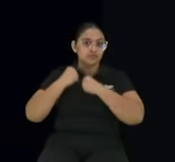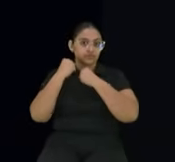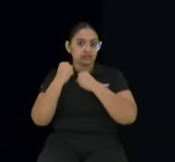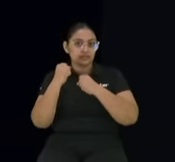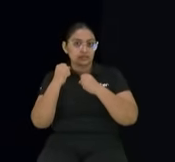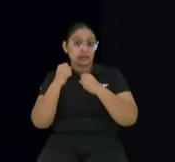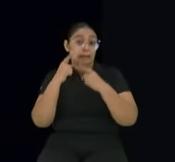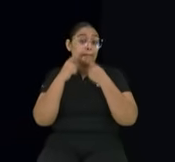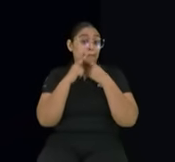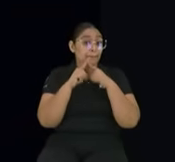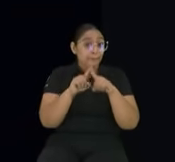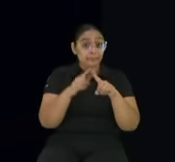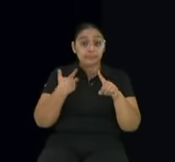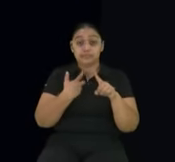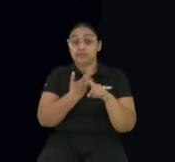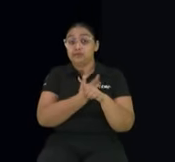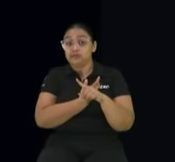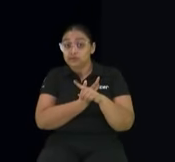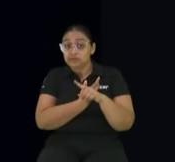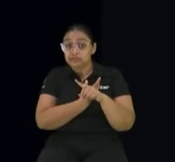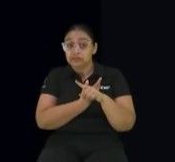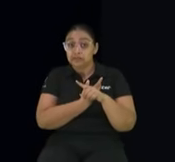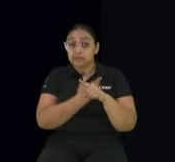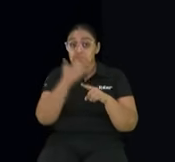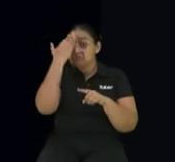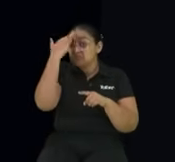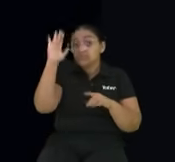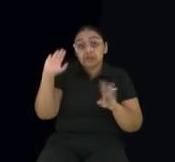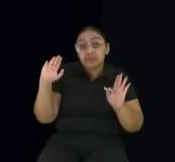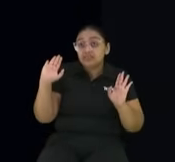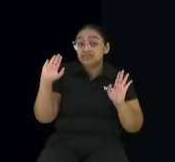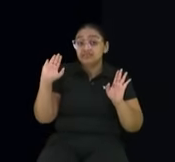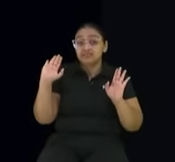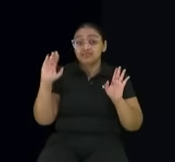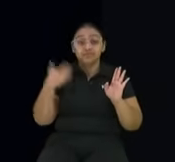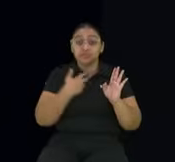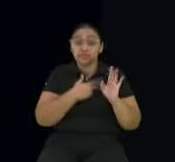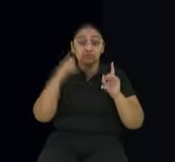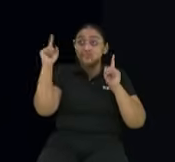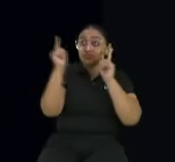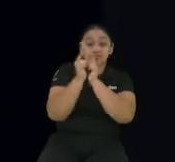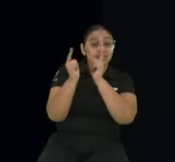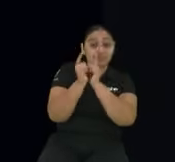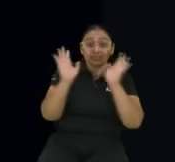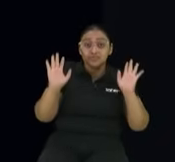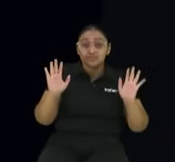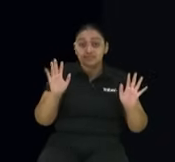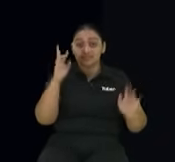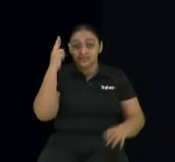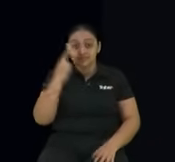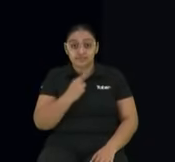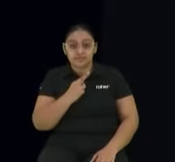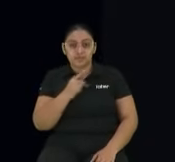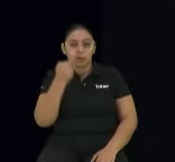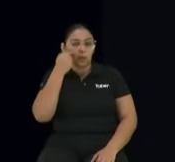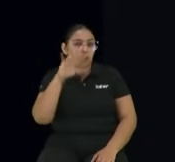hasta que no se declare débil hay problemas que en su casa usted no los va a arreglar